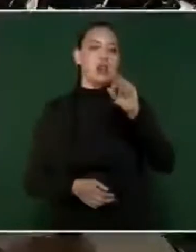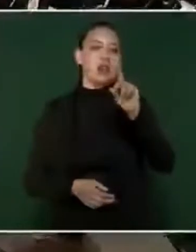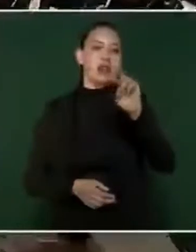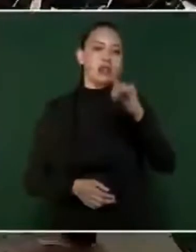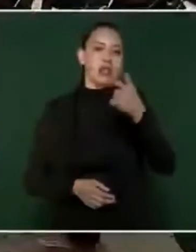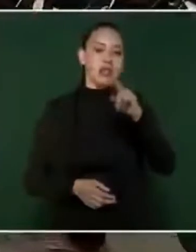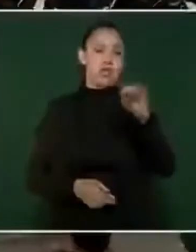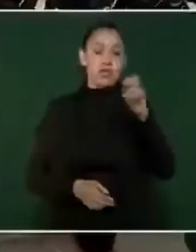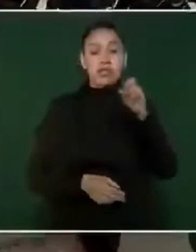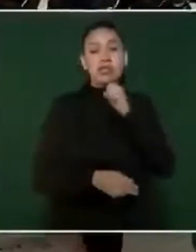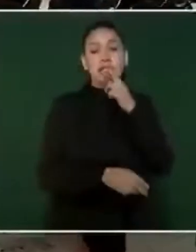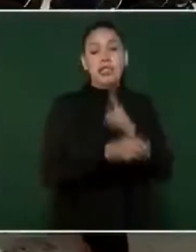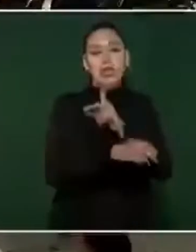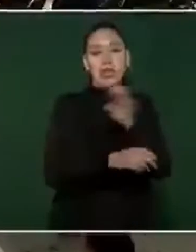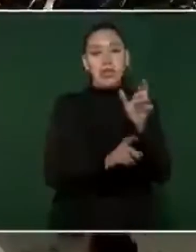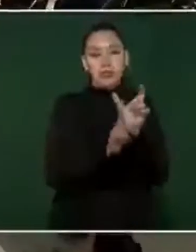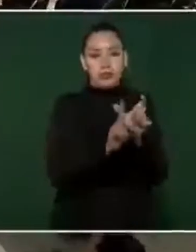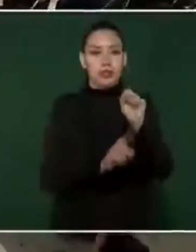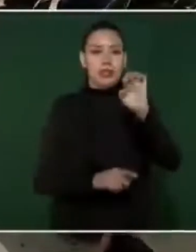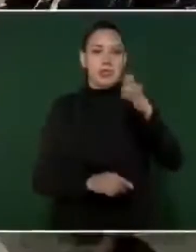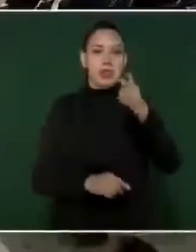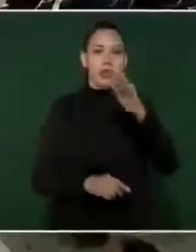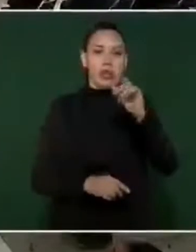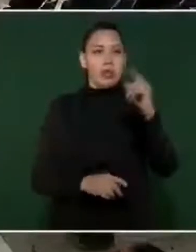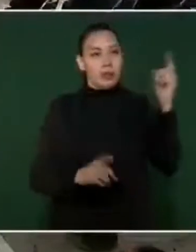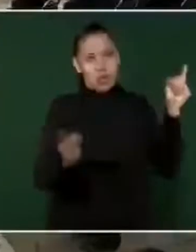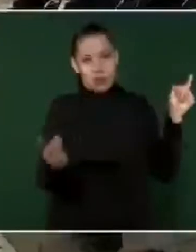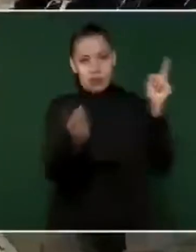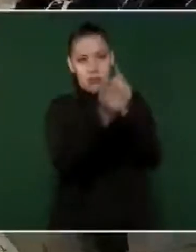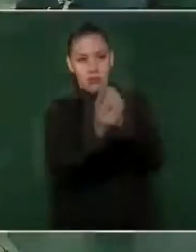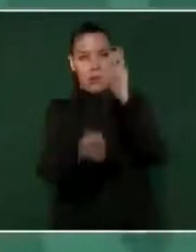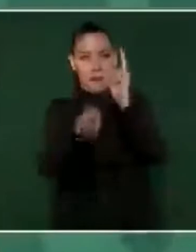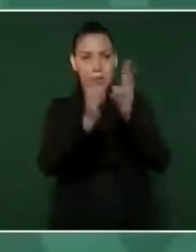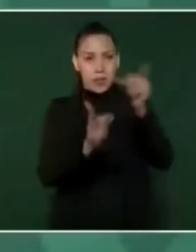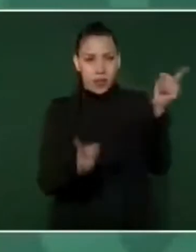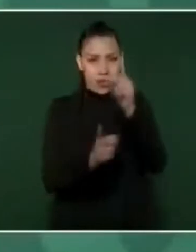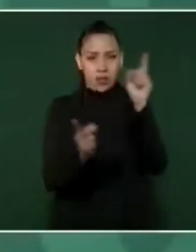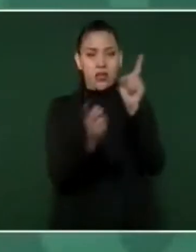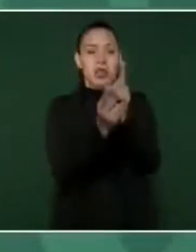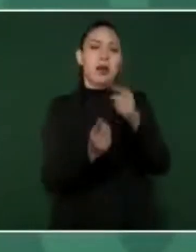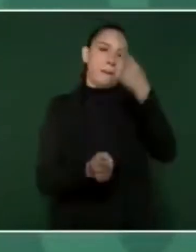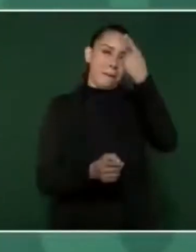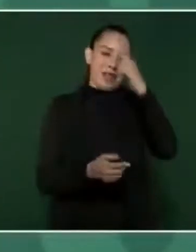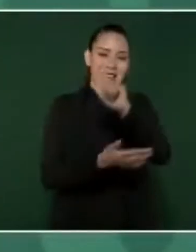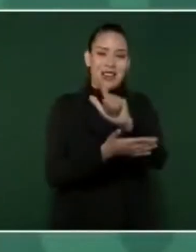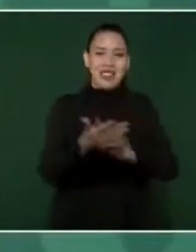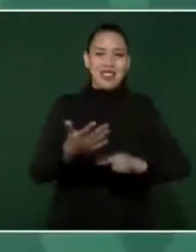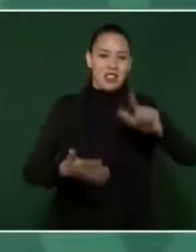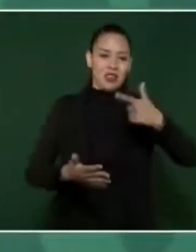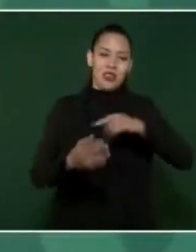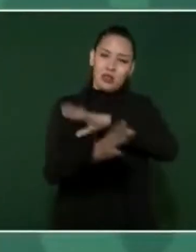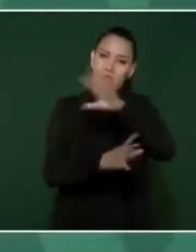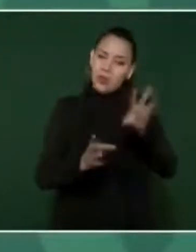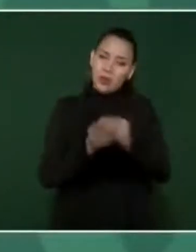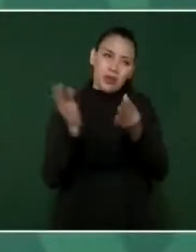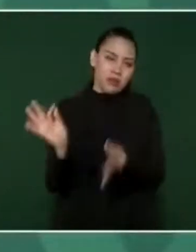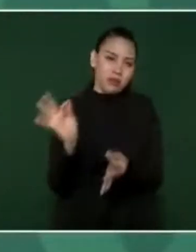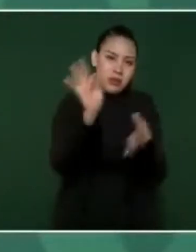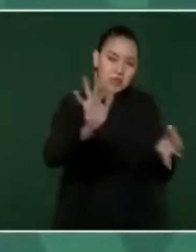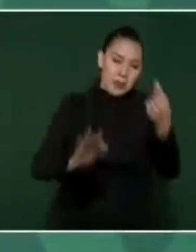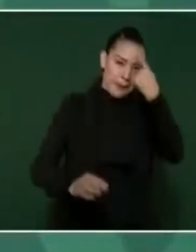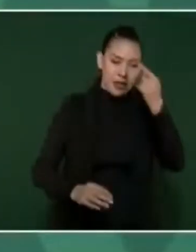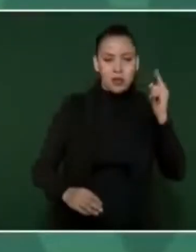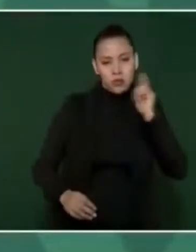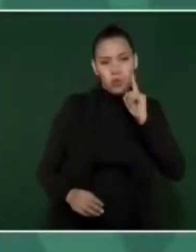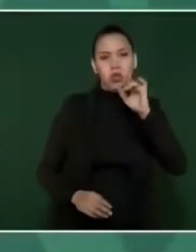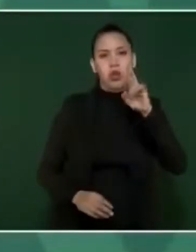platique contigo sobre todos los temas y que se atienda lo del agua, lo del